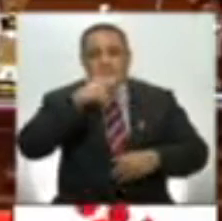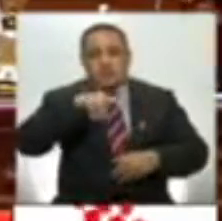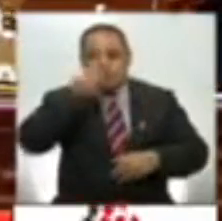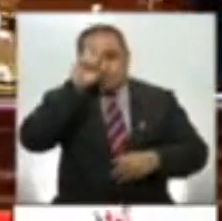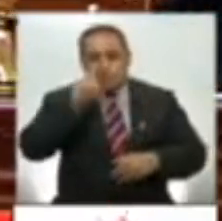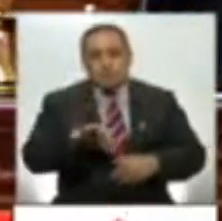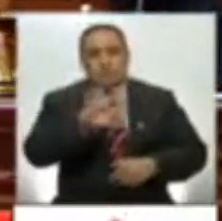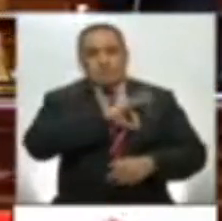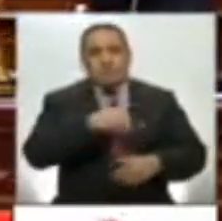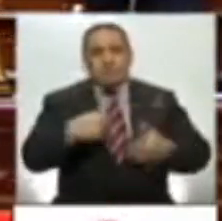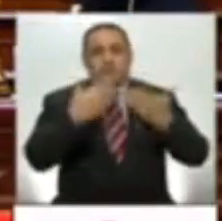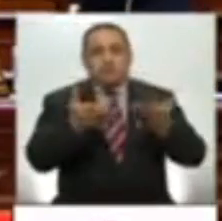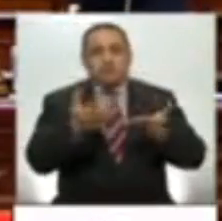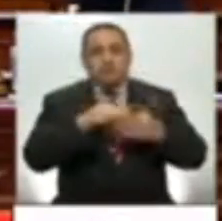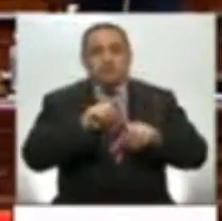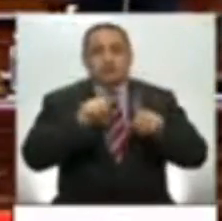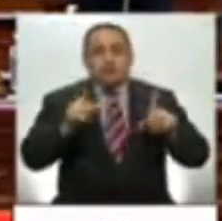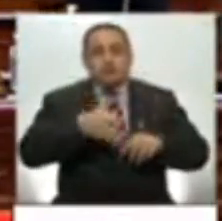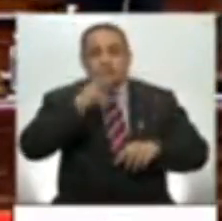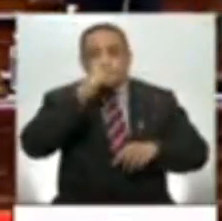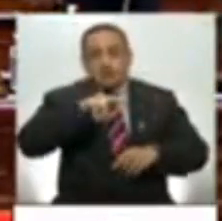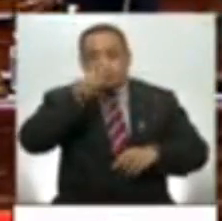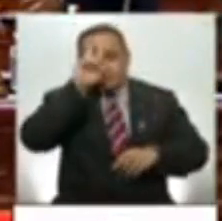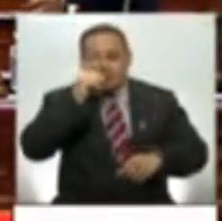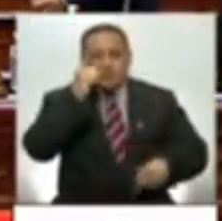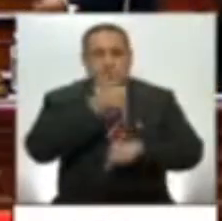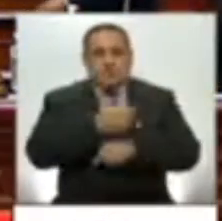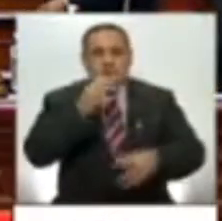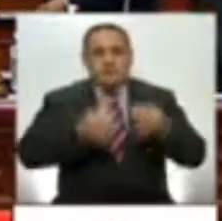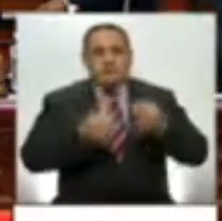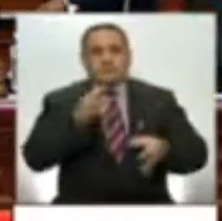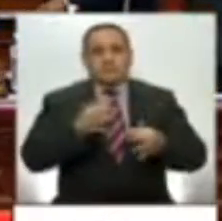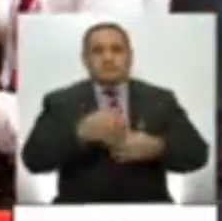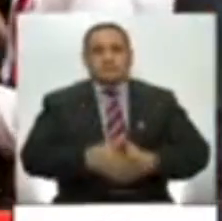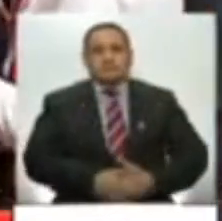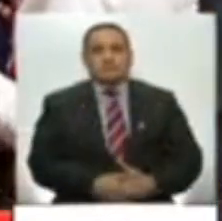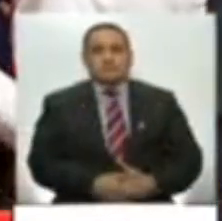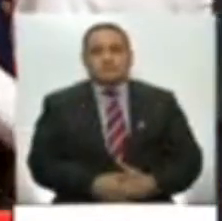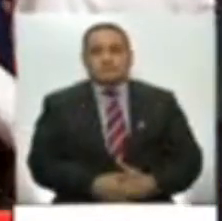la premien, sino que él y la nación se la demanden.